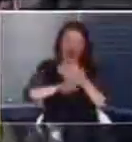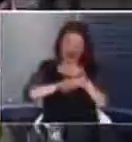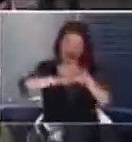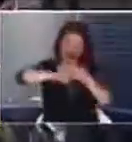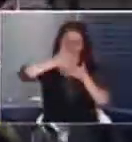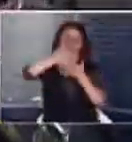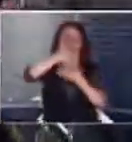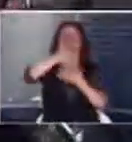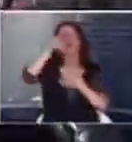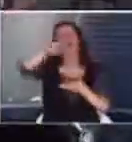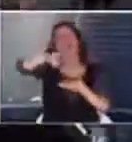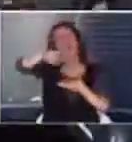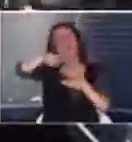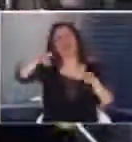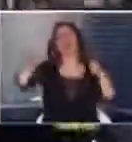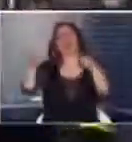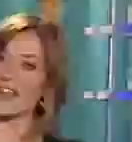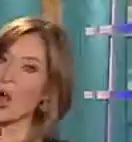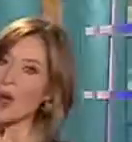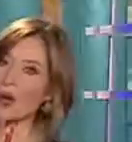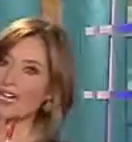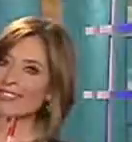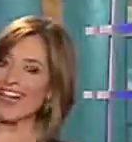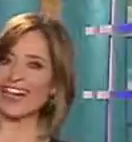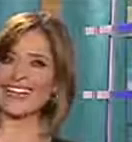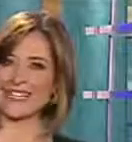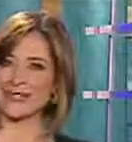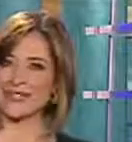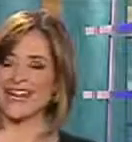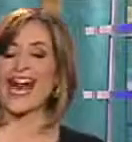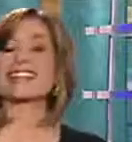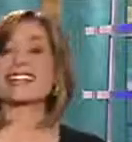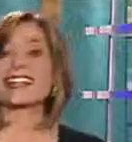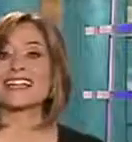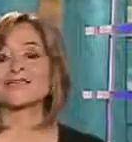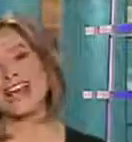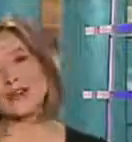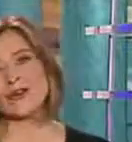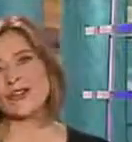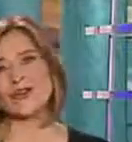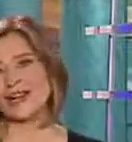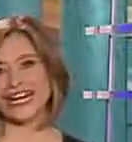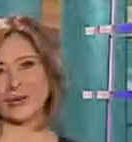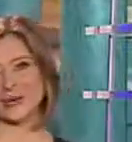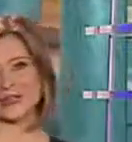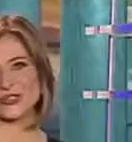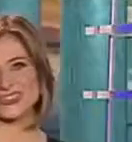para beneficiar a las personas con discapacidad. Únete a Teletón. Hasta aquí el código Caracol.